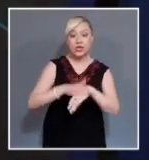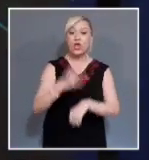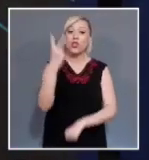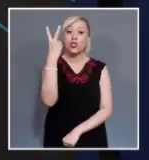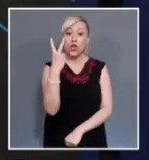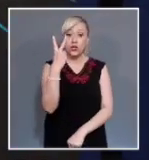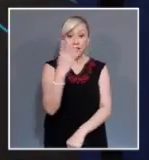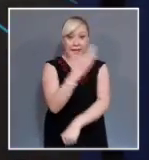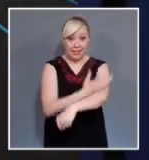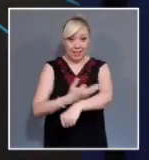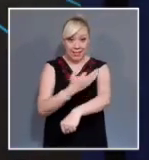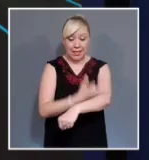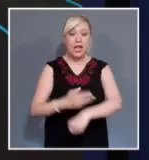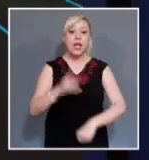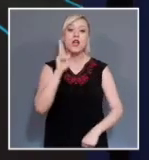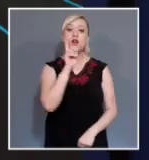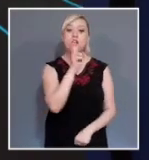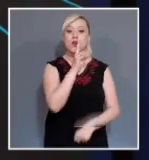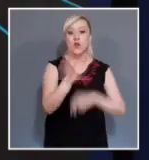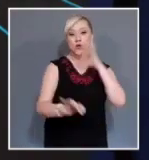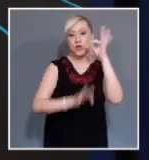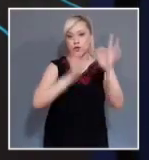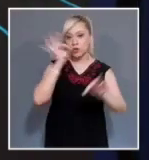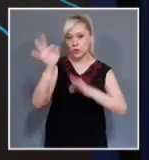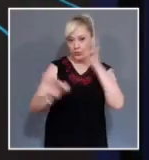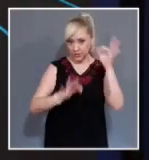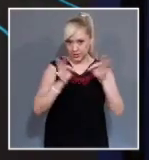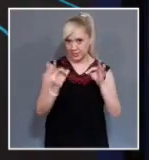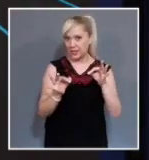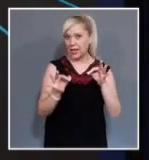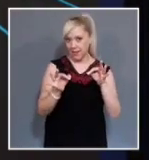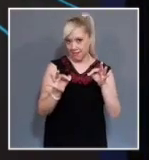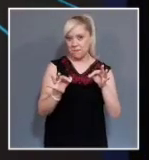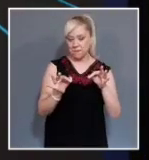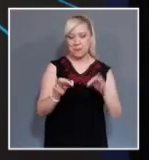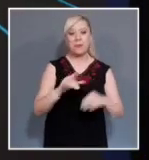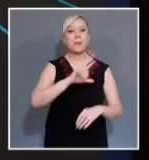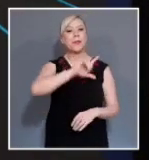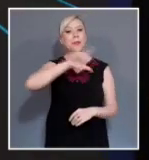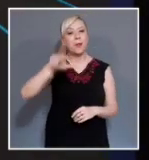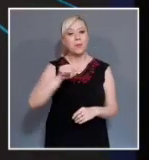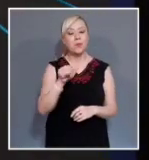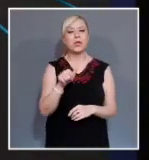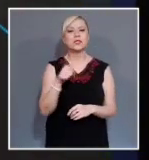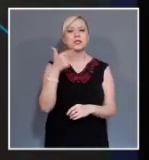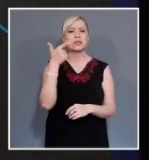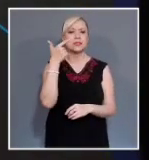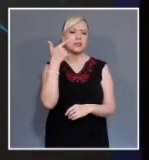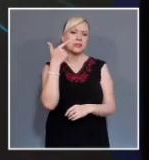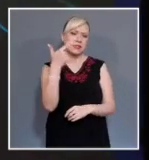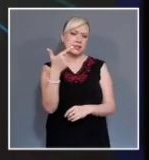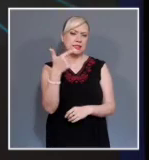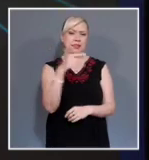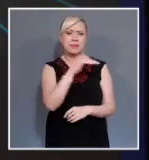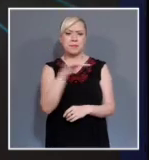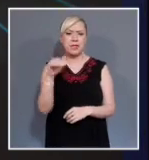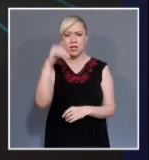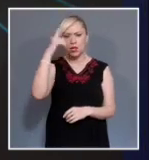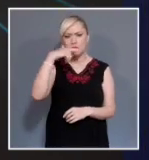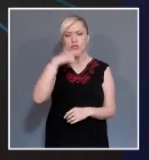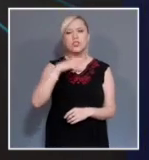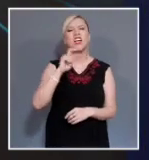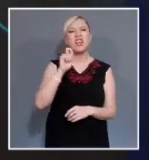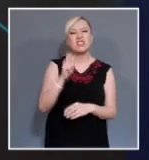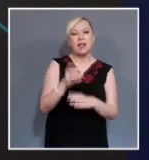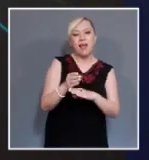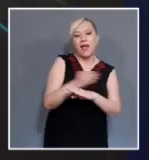poder informativo al momento a las 19:30 horas le tendremos un avance de las noticias más